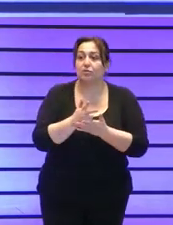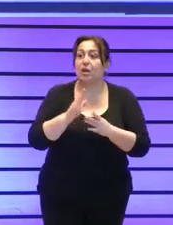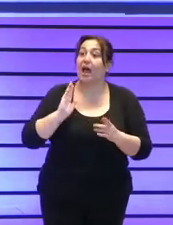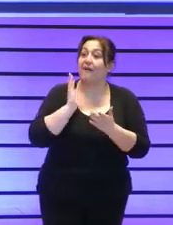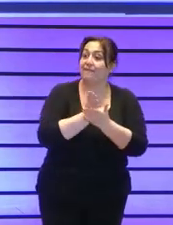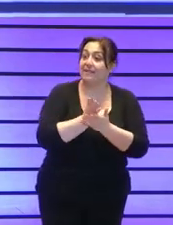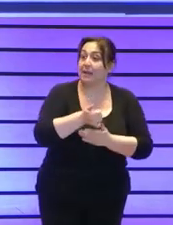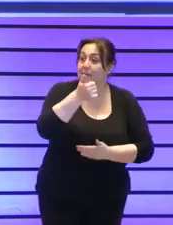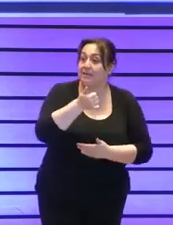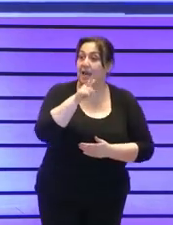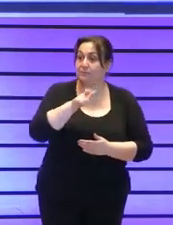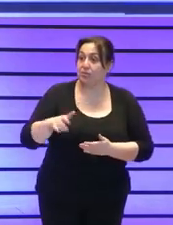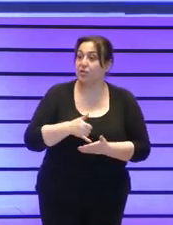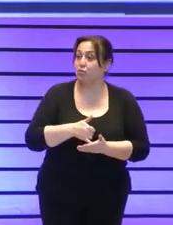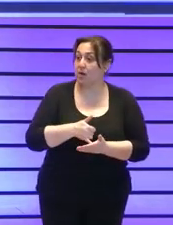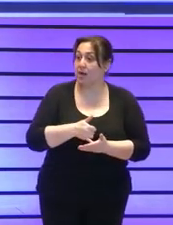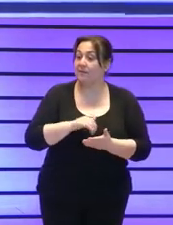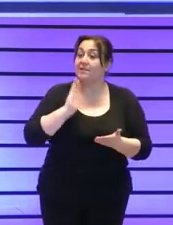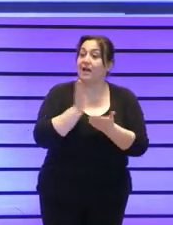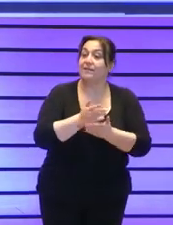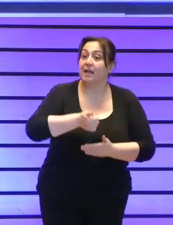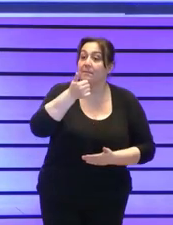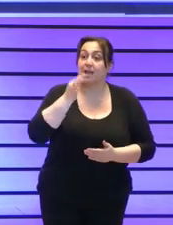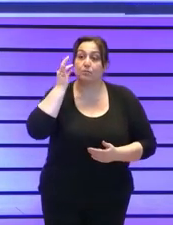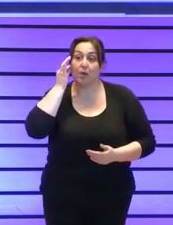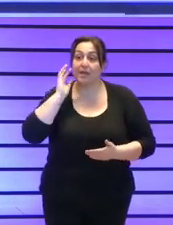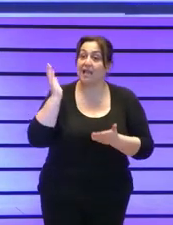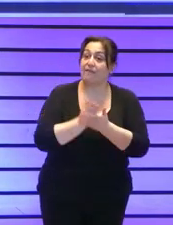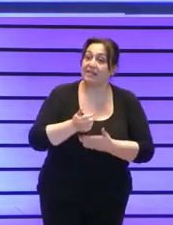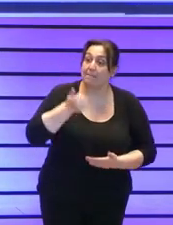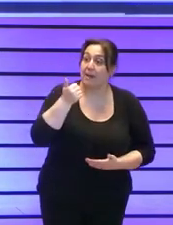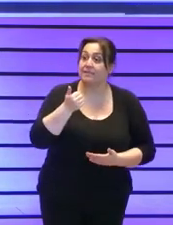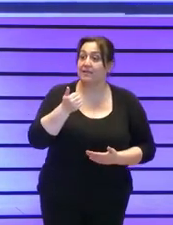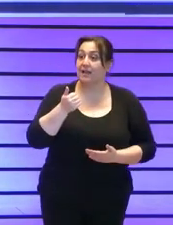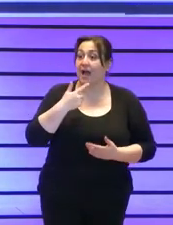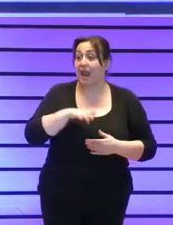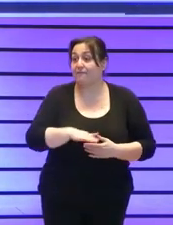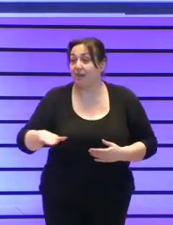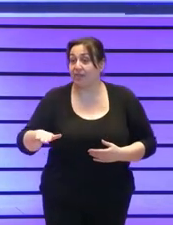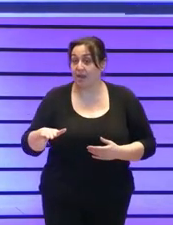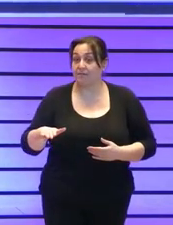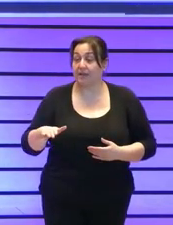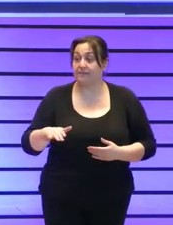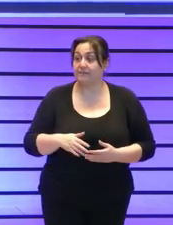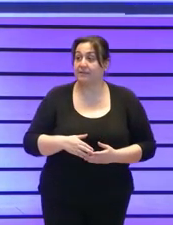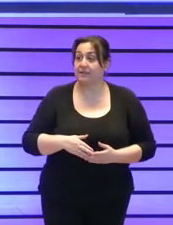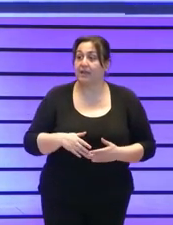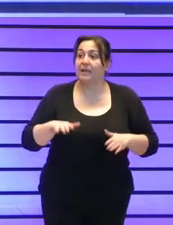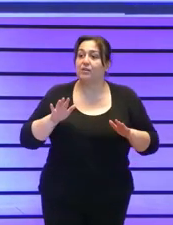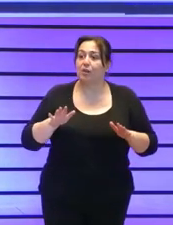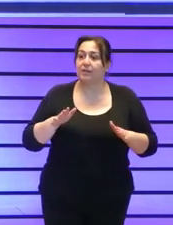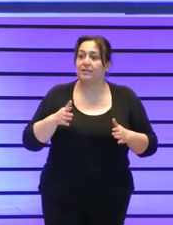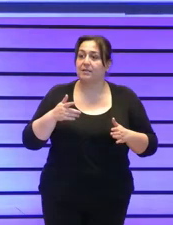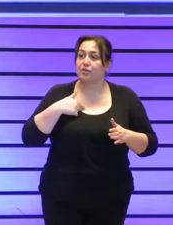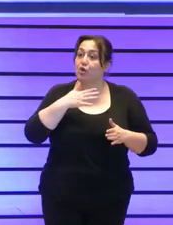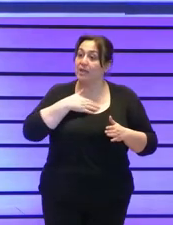más a las personas vulnerables, afectan más a las mujeres, afectan más a la infancia, ¿no? Entonces, yo